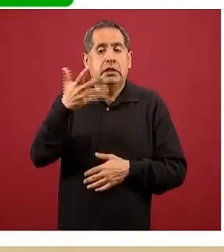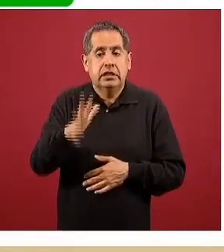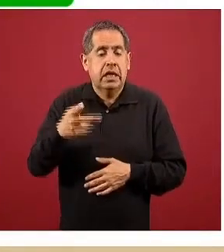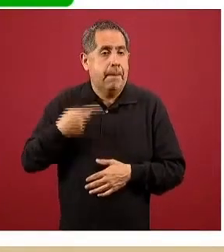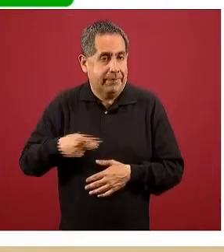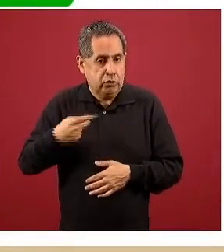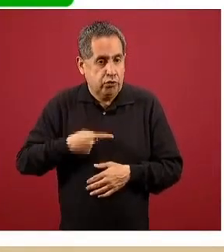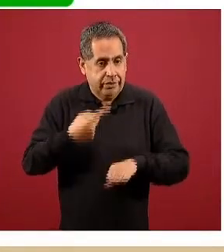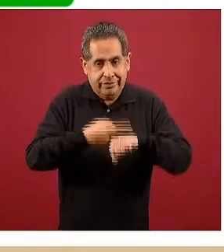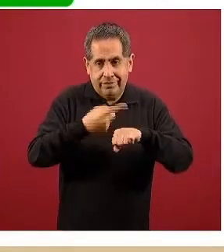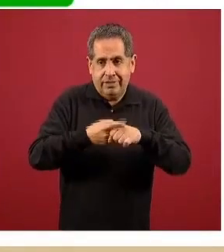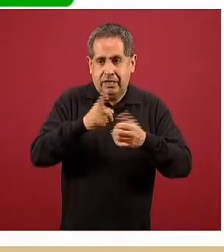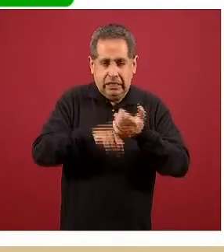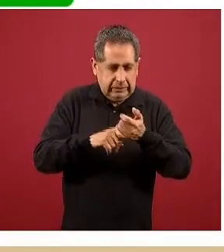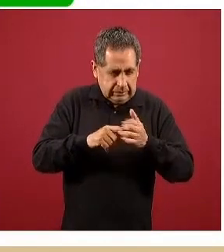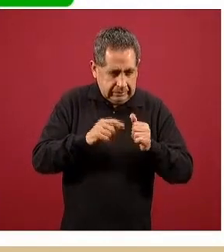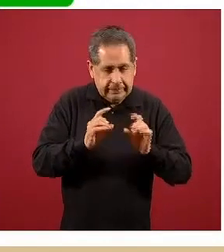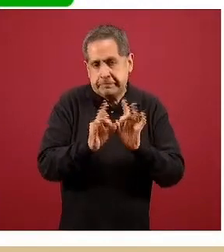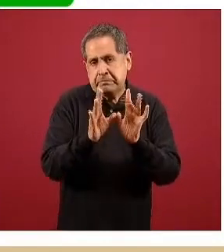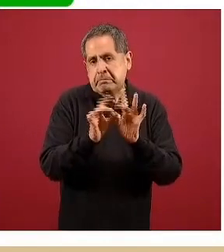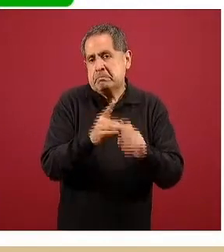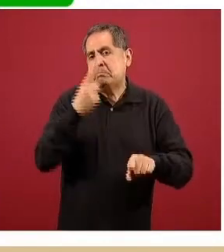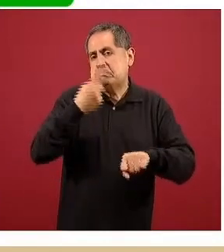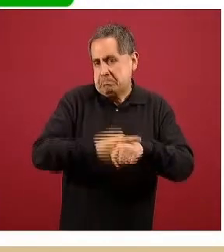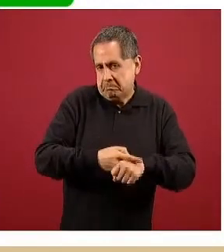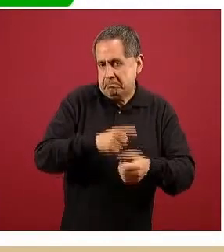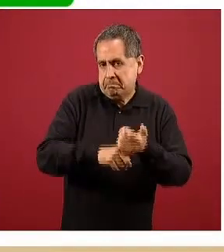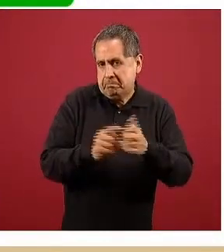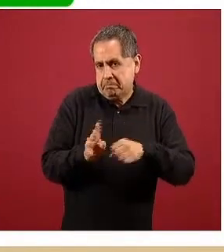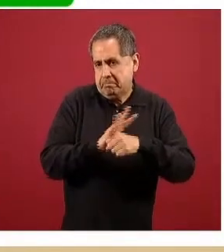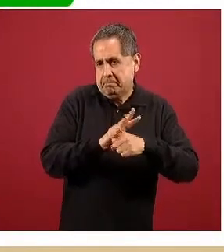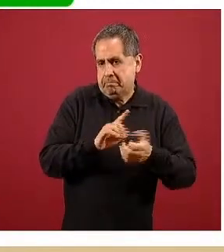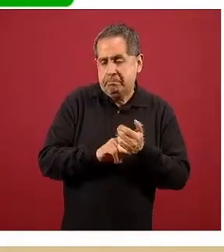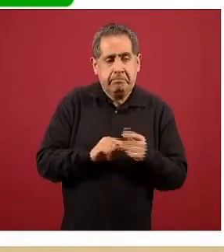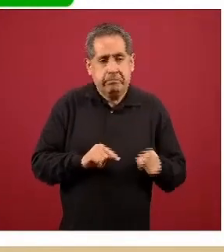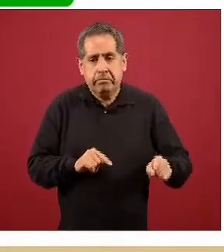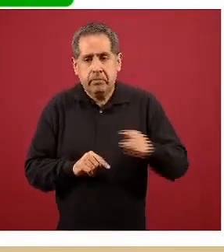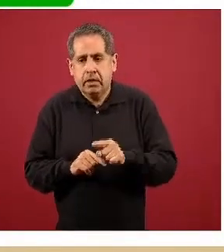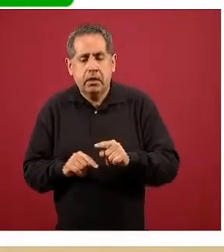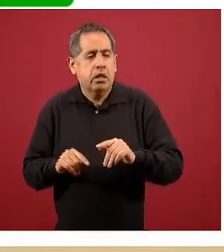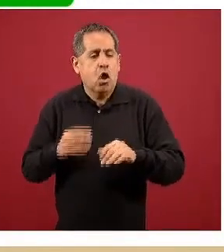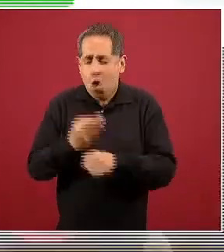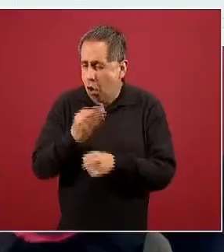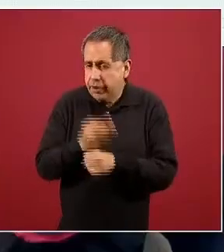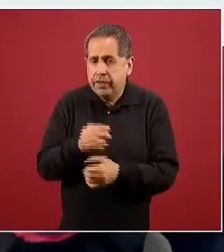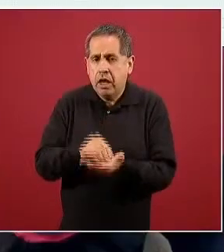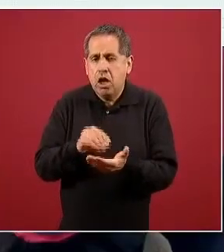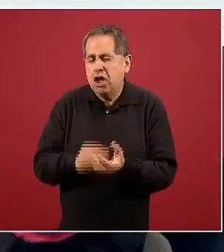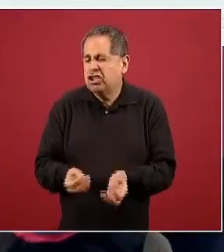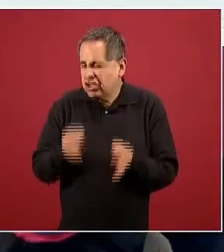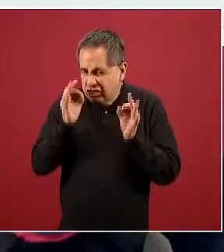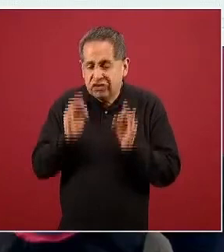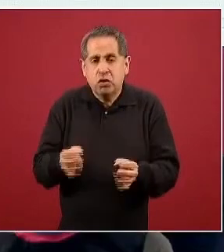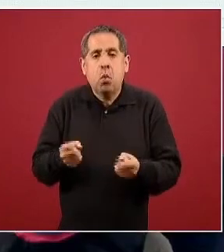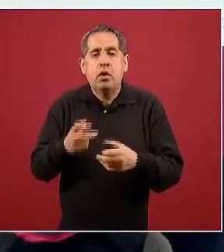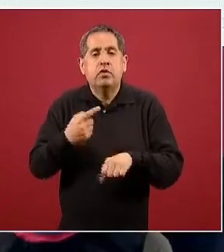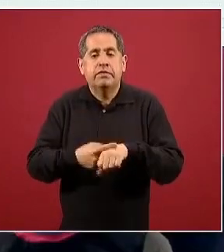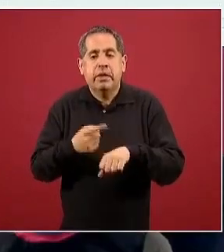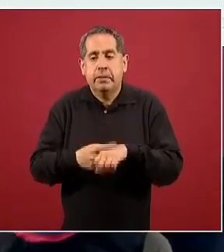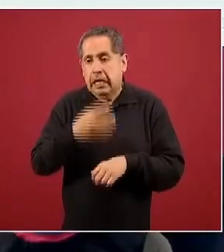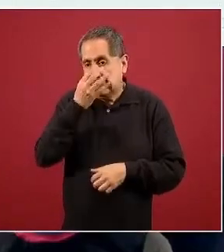20.410 personas que han sido afectadas por el virus SARS-CoV-2, de los cuales activamente están tan solo